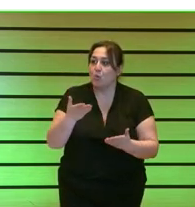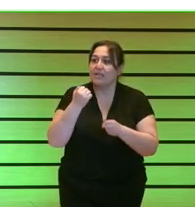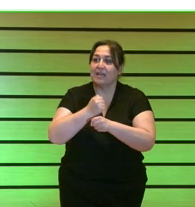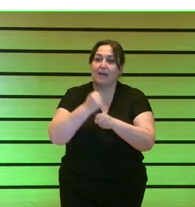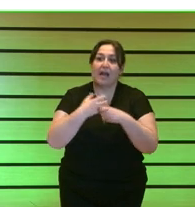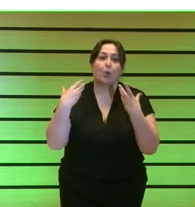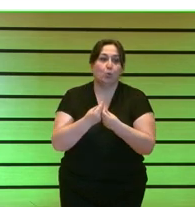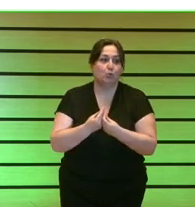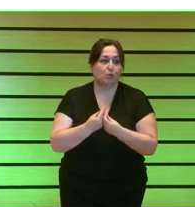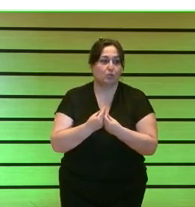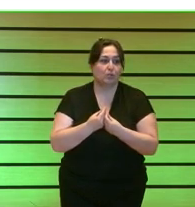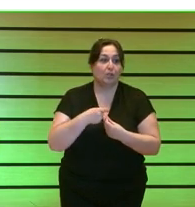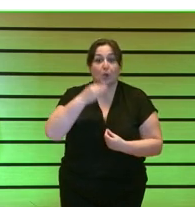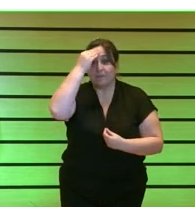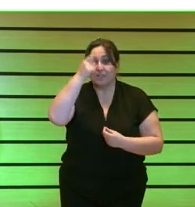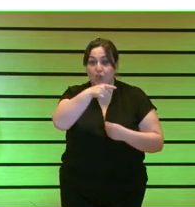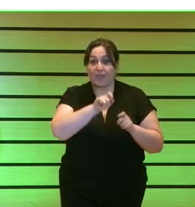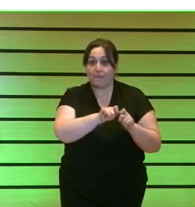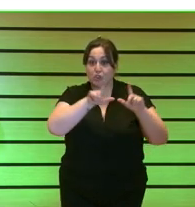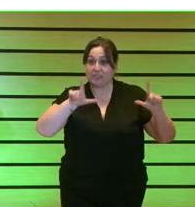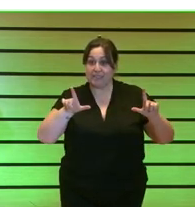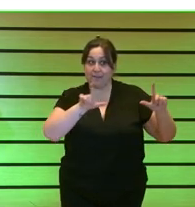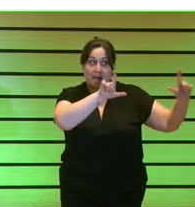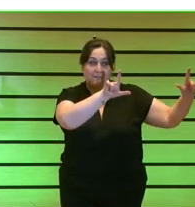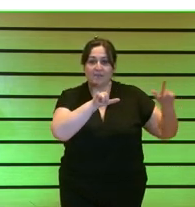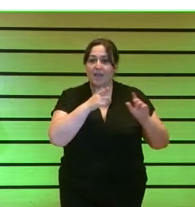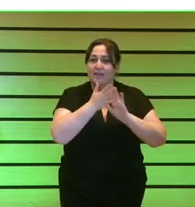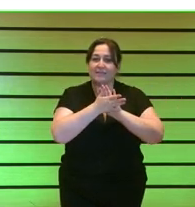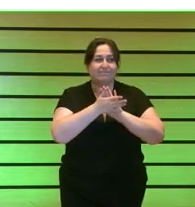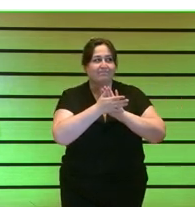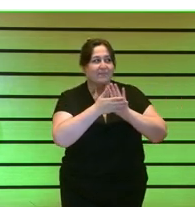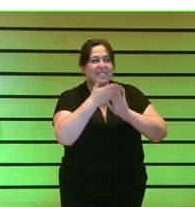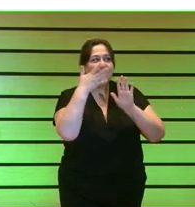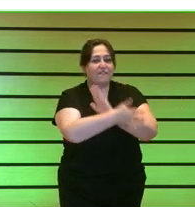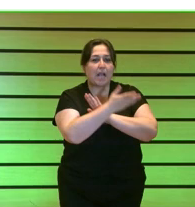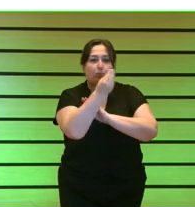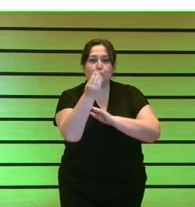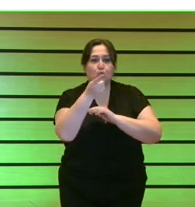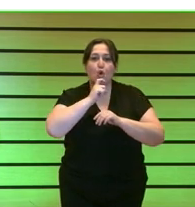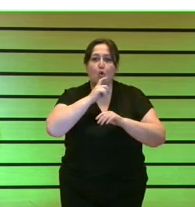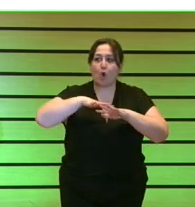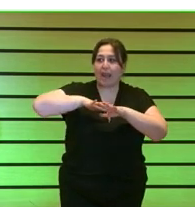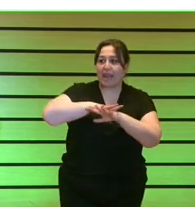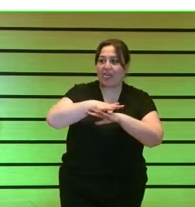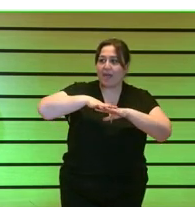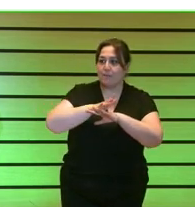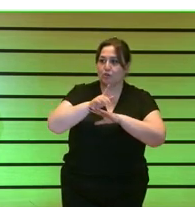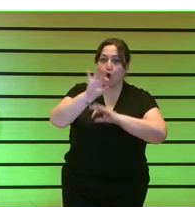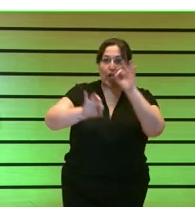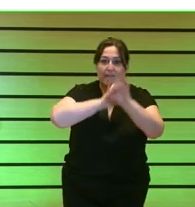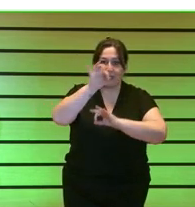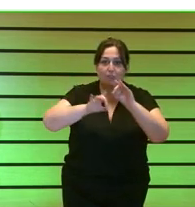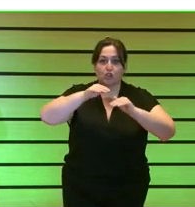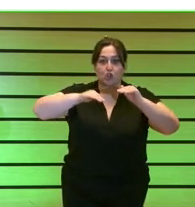Yo creo que esta diapositiva habla mucho de cómo nos enredamos la humanización la sostenibilidad y la inclusión